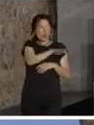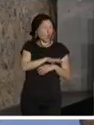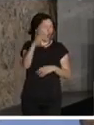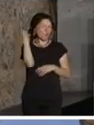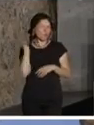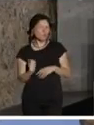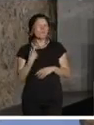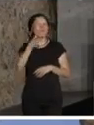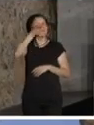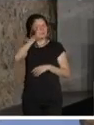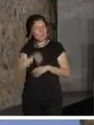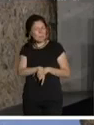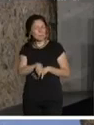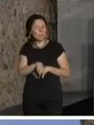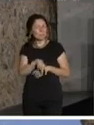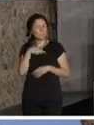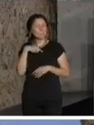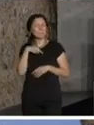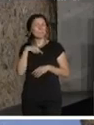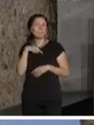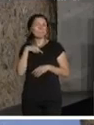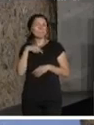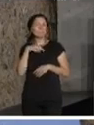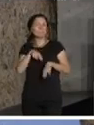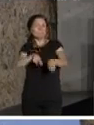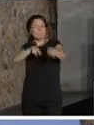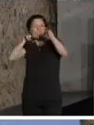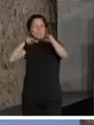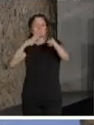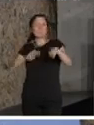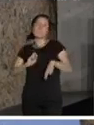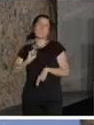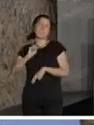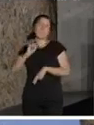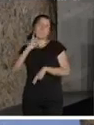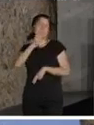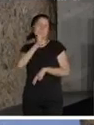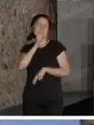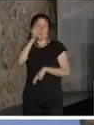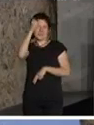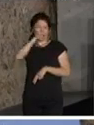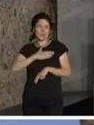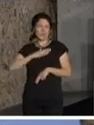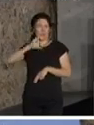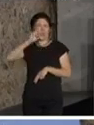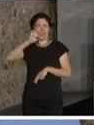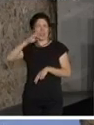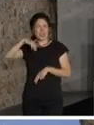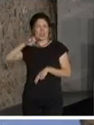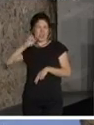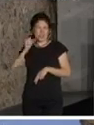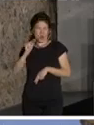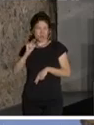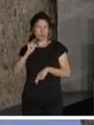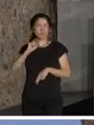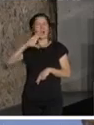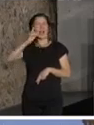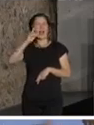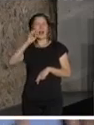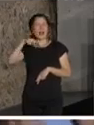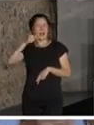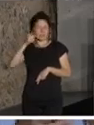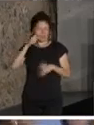mismo lugar también fusilaron al que fue mi bisabuelo Casimiro cadenas Rodríguez